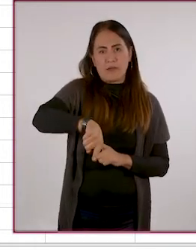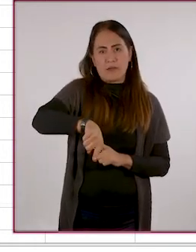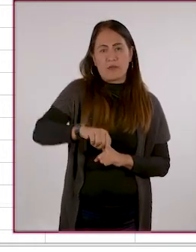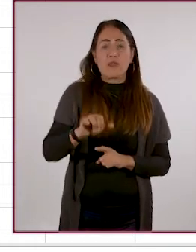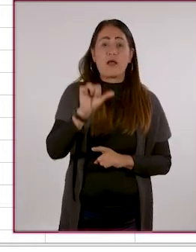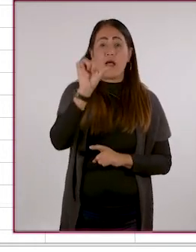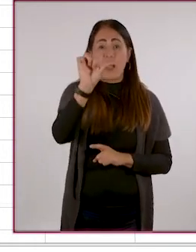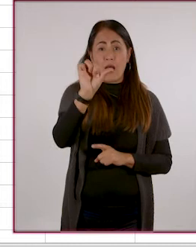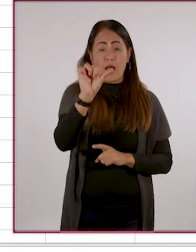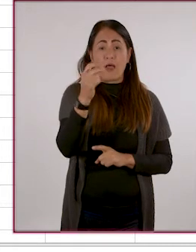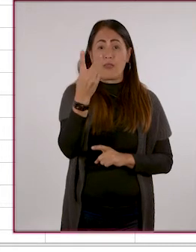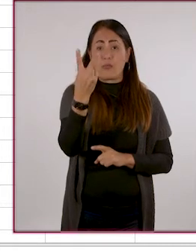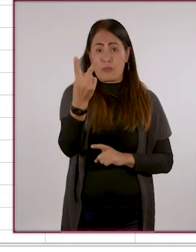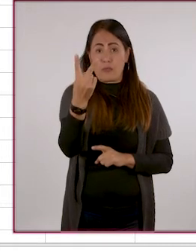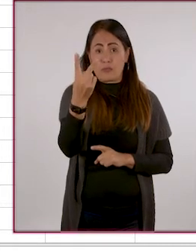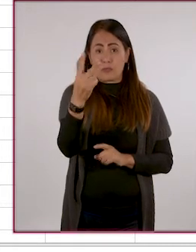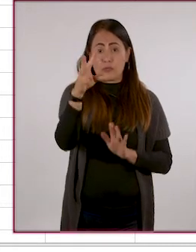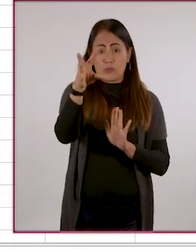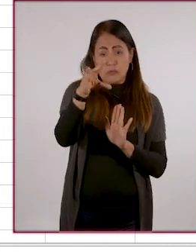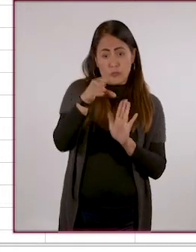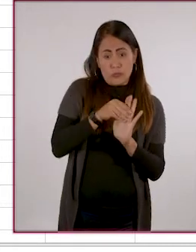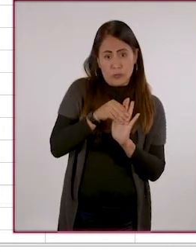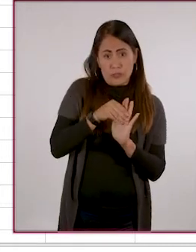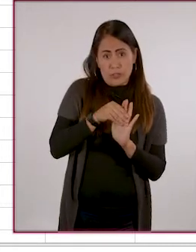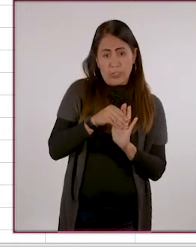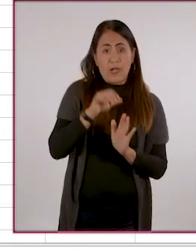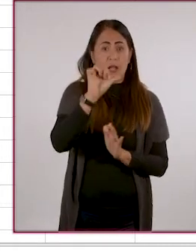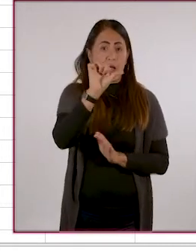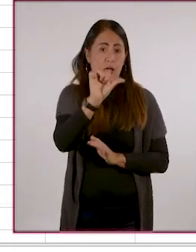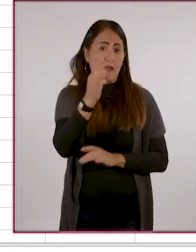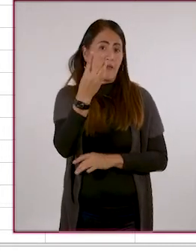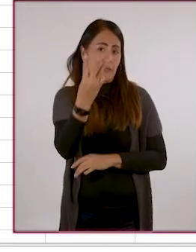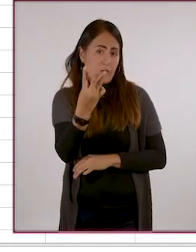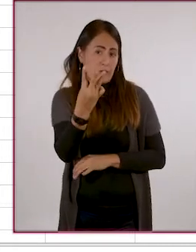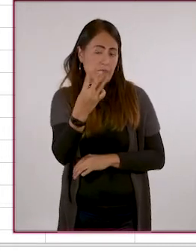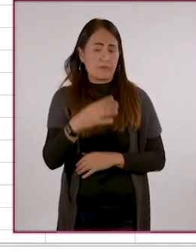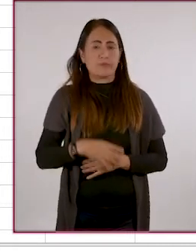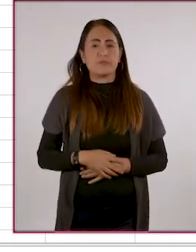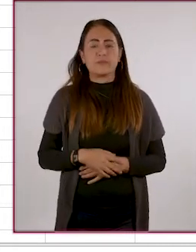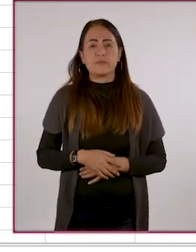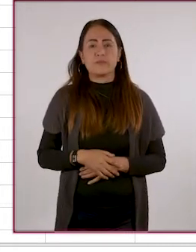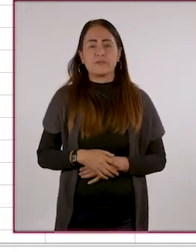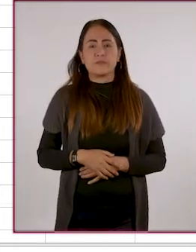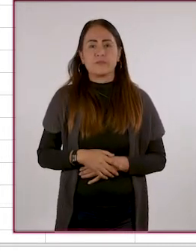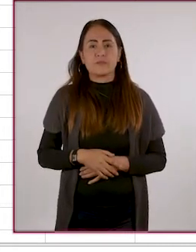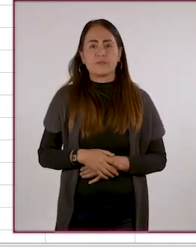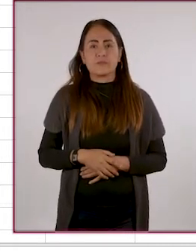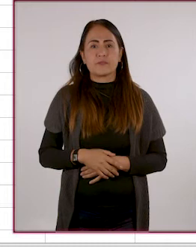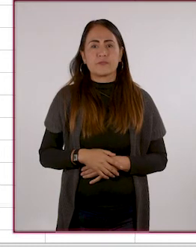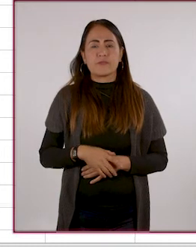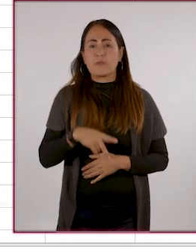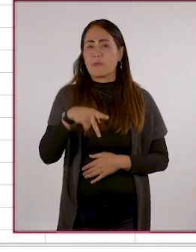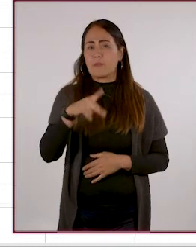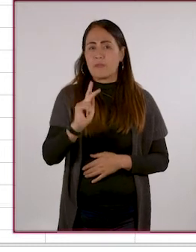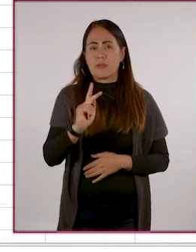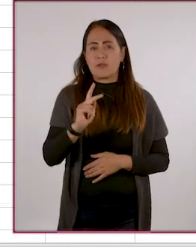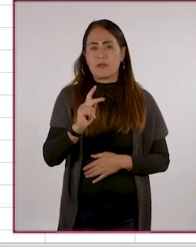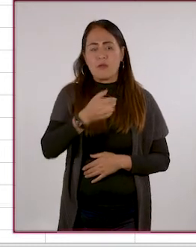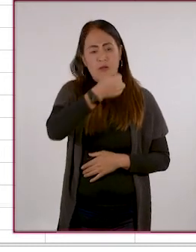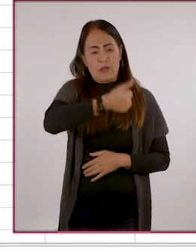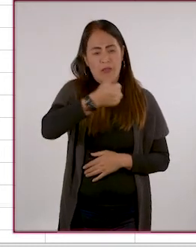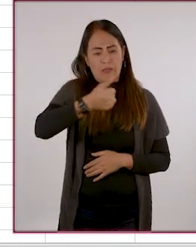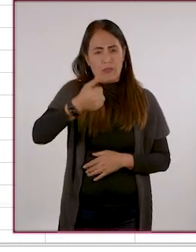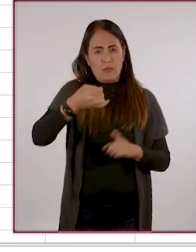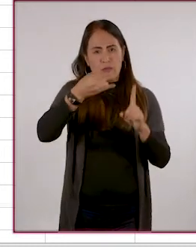el valor de A2 en la celda A3, pero quiero que lo hagas para todas